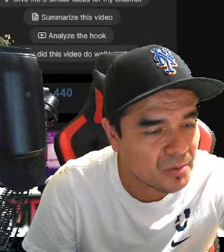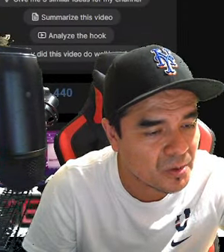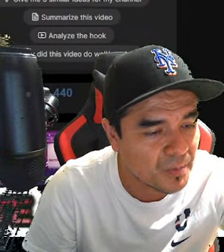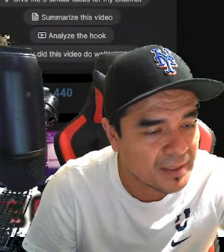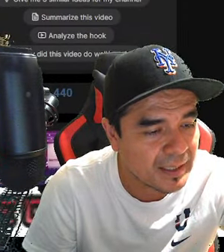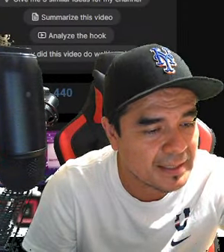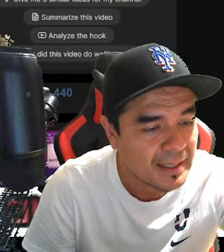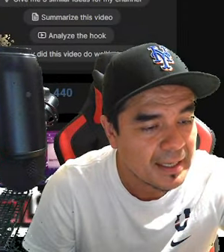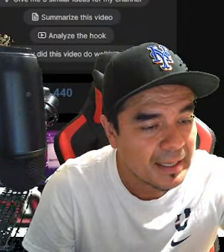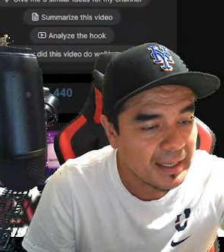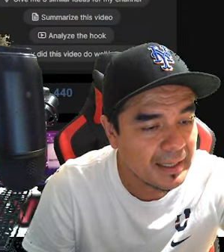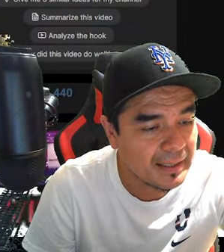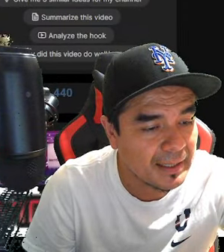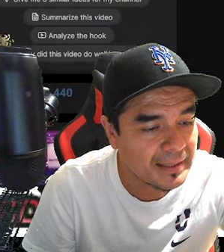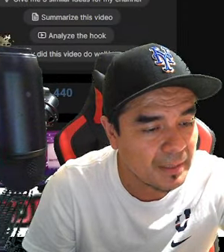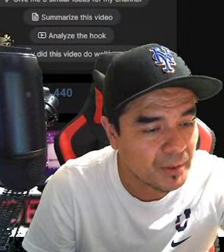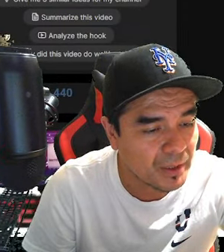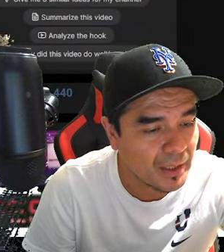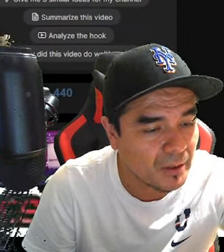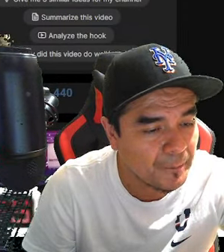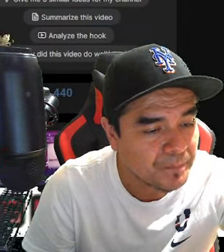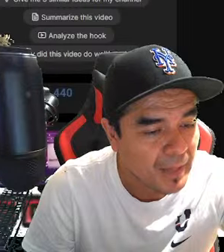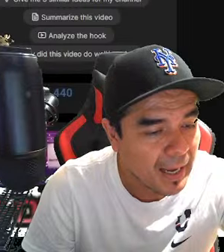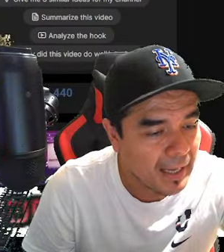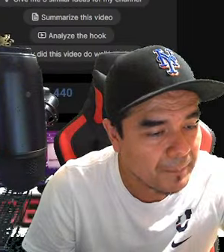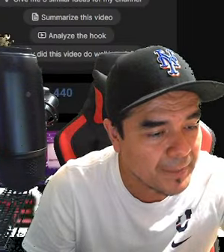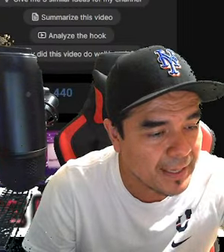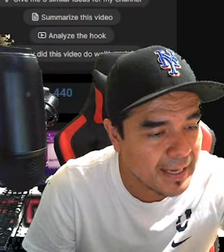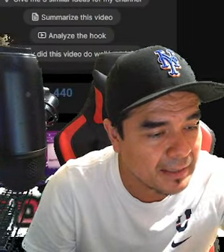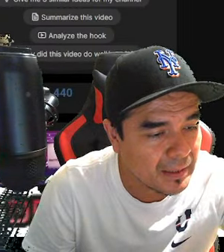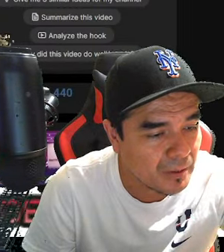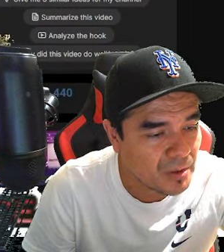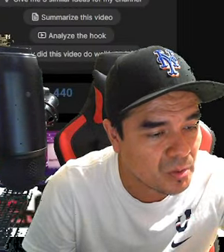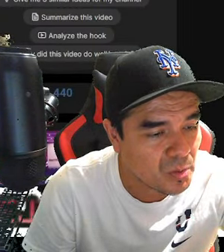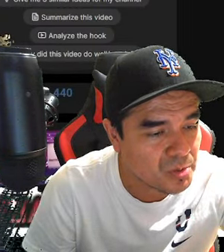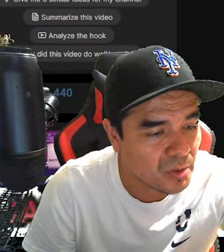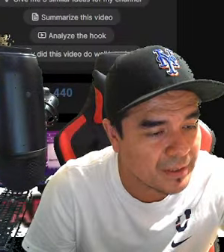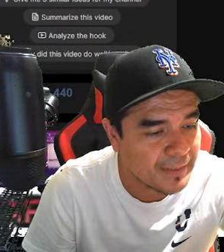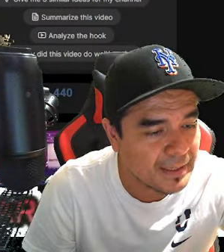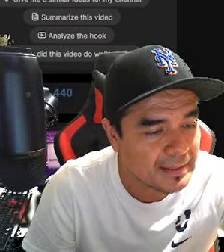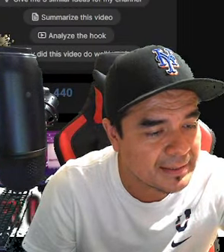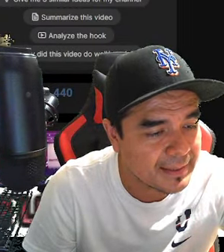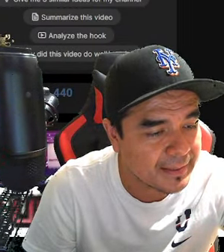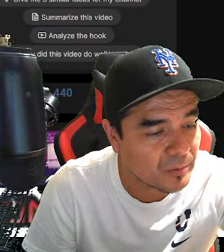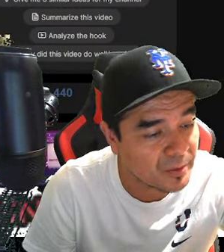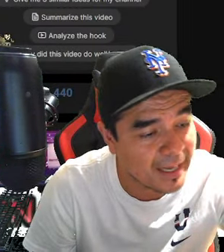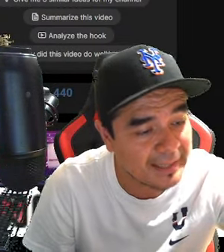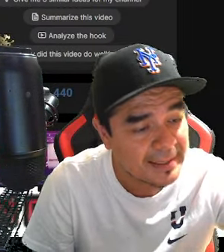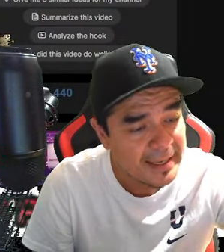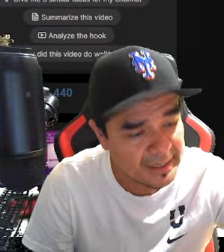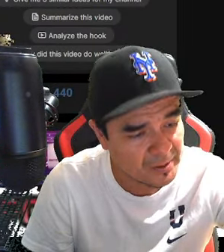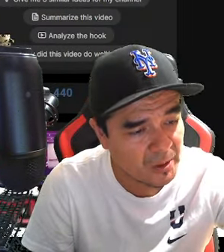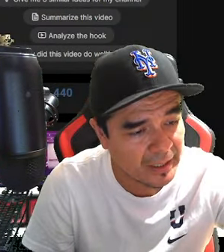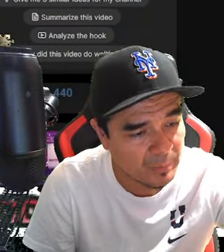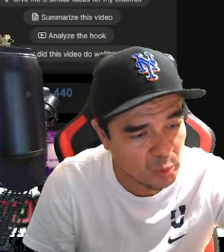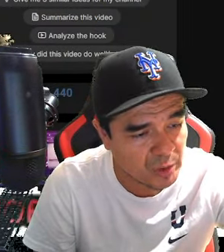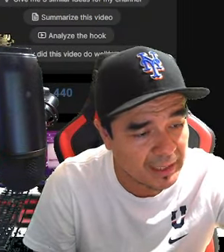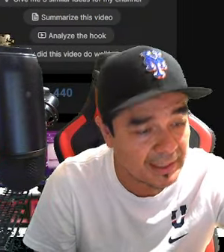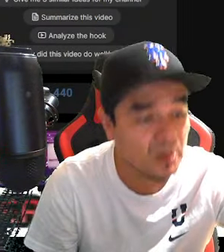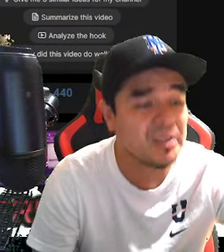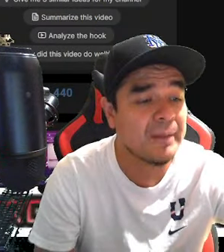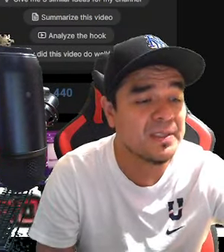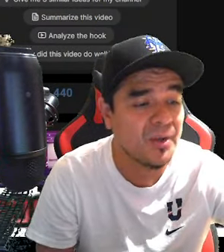y sus comisarias. El INE está protegido al PRIAN y no es justo, debe ser neutrales. Eso es lo que